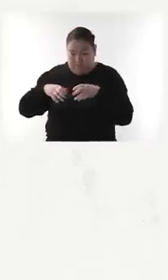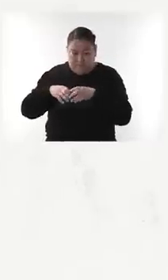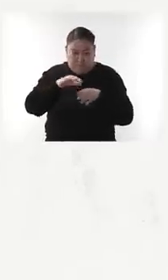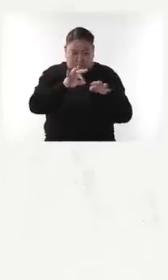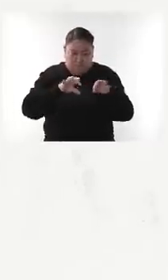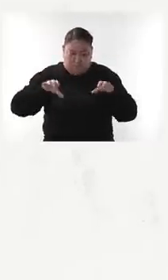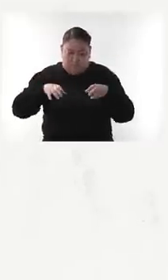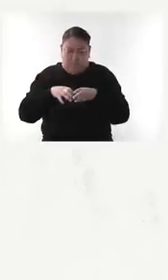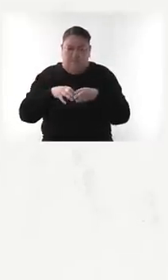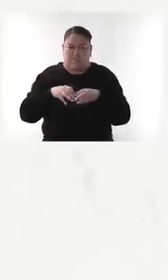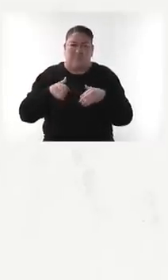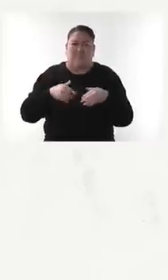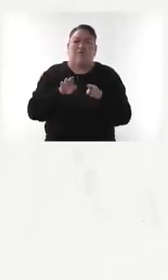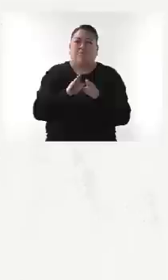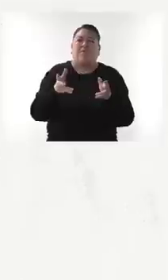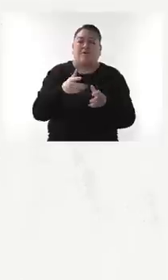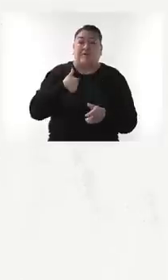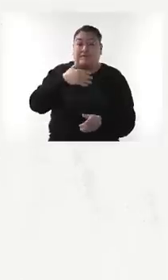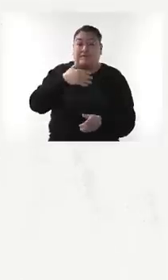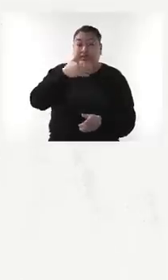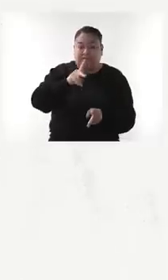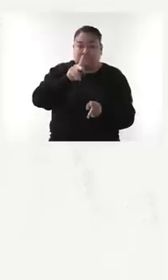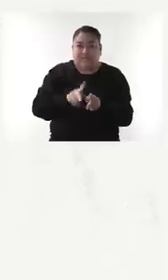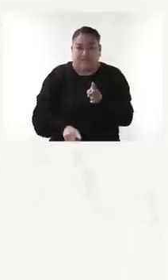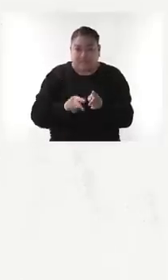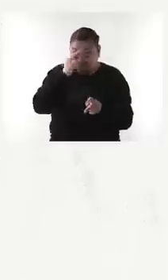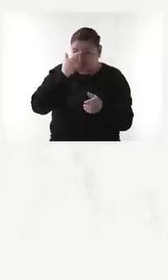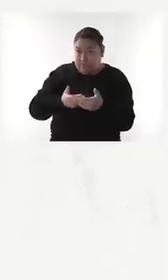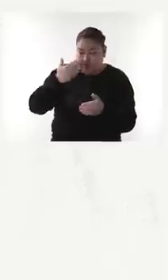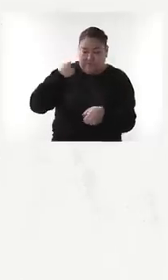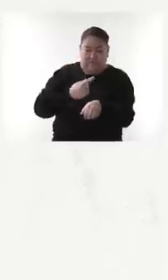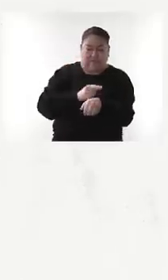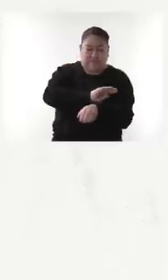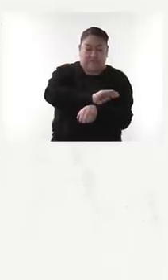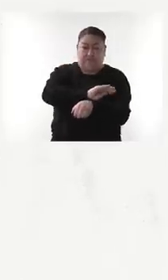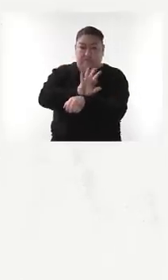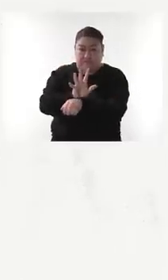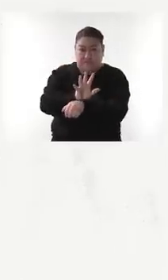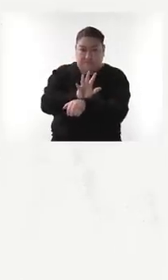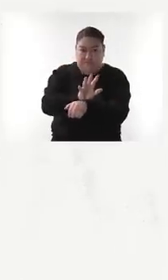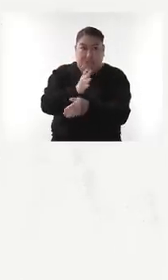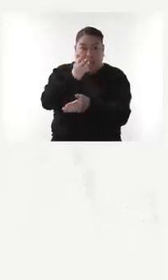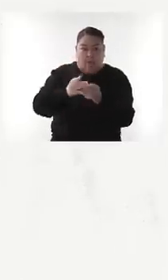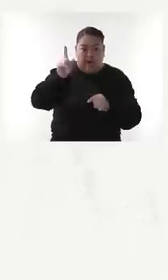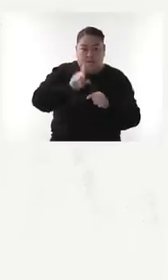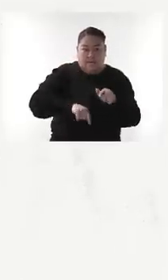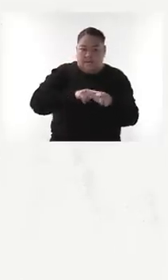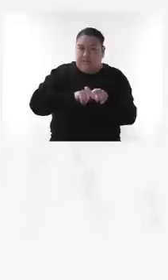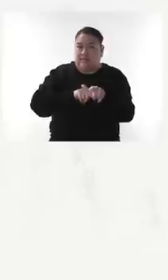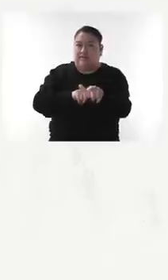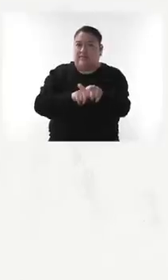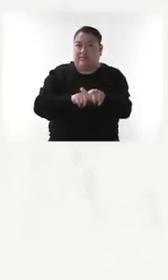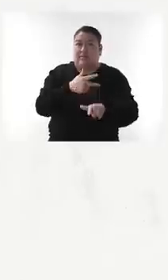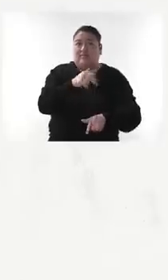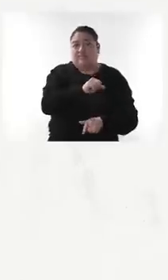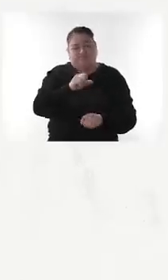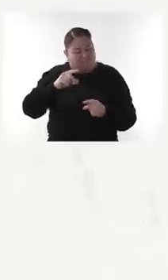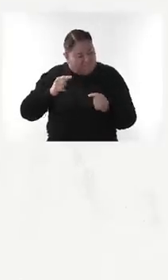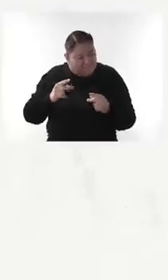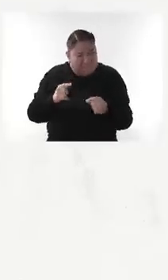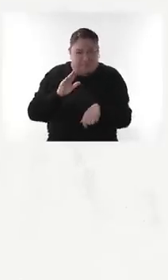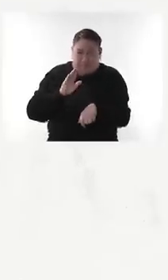que vamos a hacer es interrumpir la pausa que se había dado por el COVID e irnos de 8 a 7 y abrir